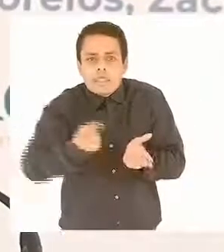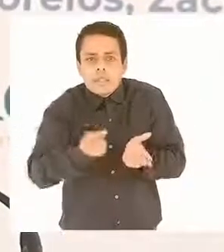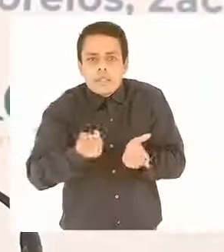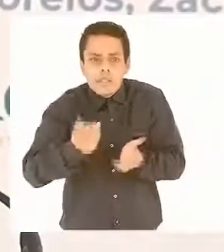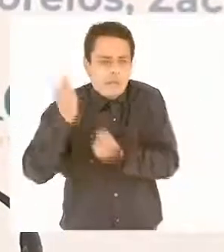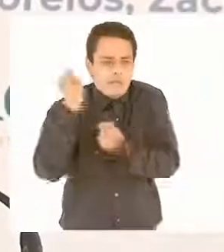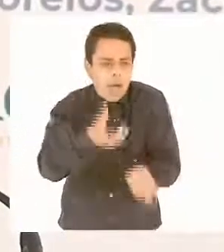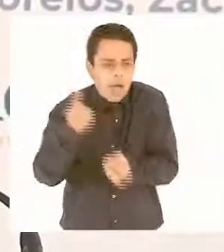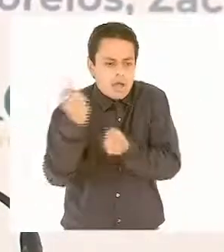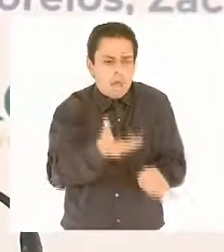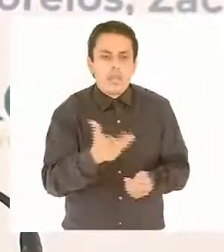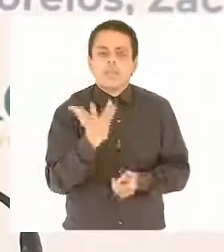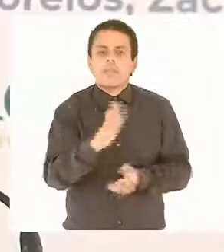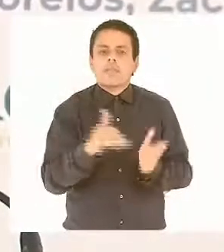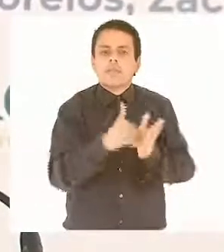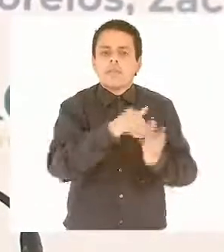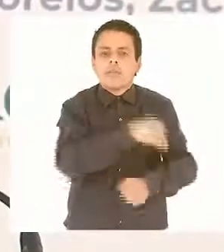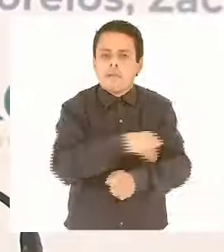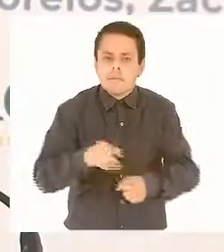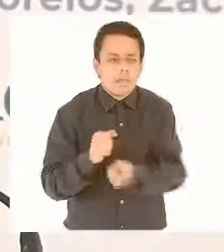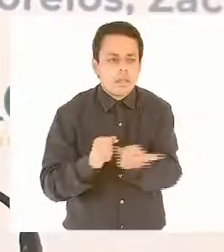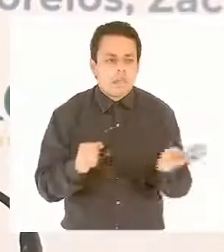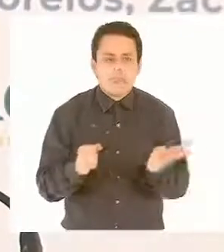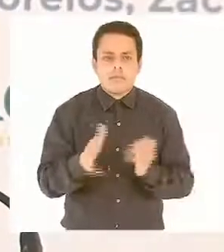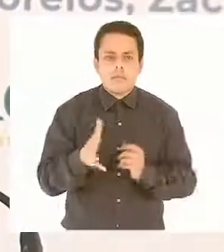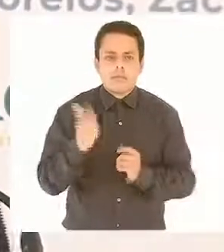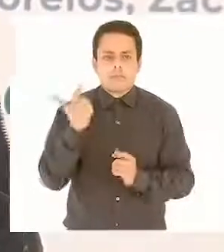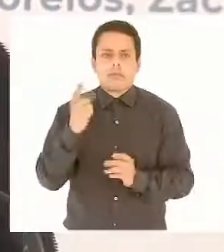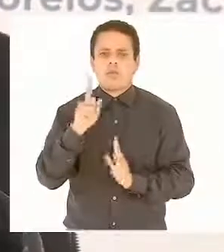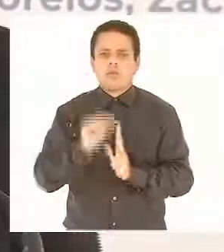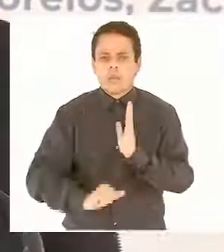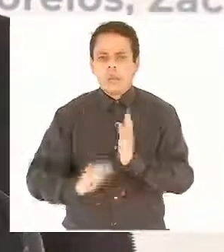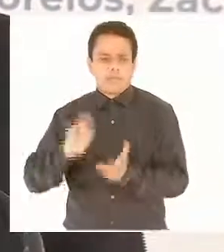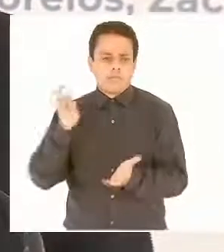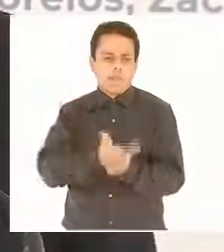a 10 millones de familias que reciben en promedio